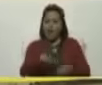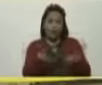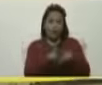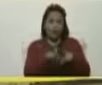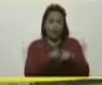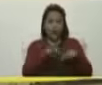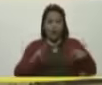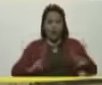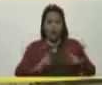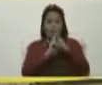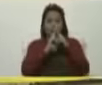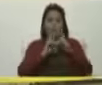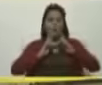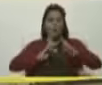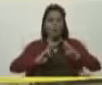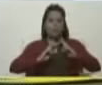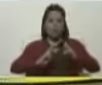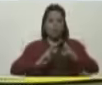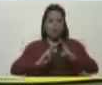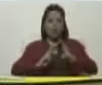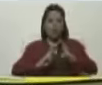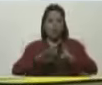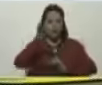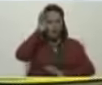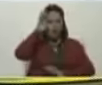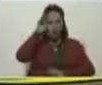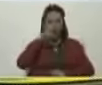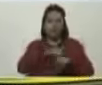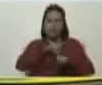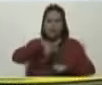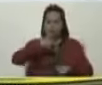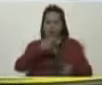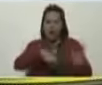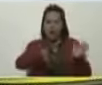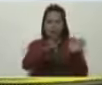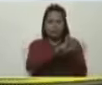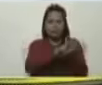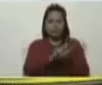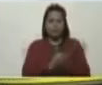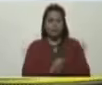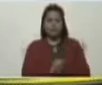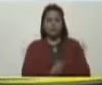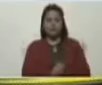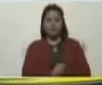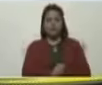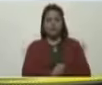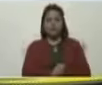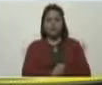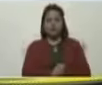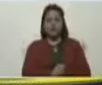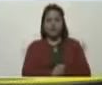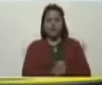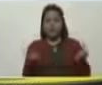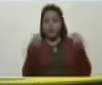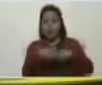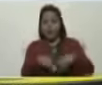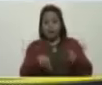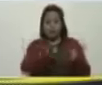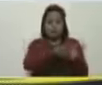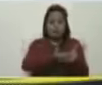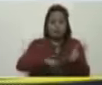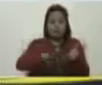que ojalá en el tiempo futuro pudieran repetirse con mucha más frecuencia